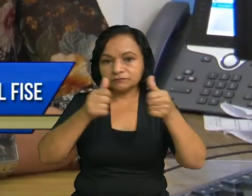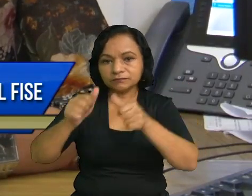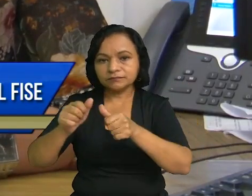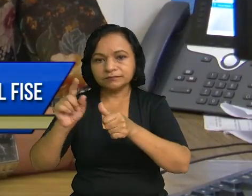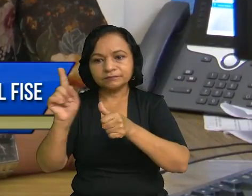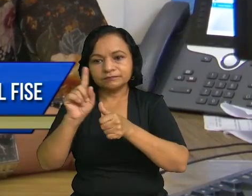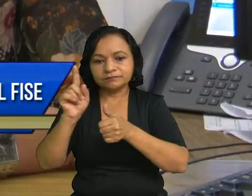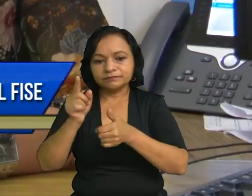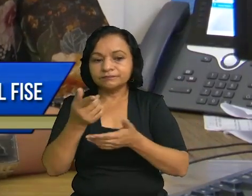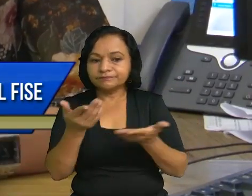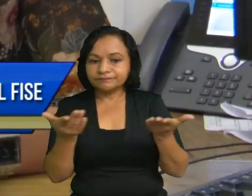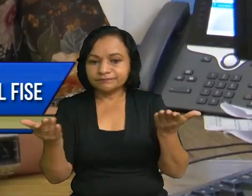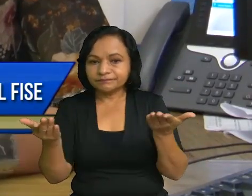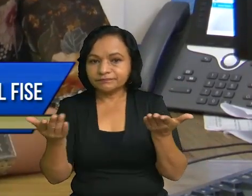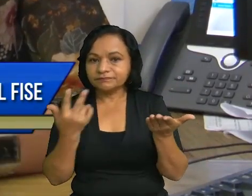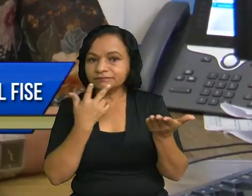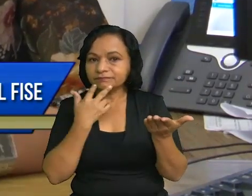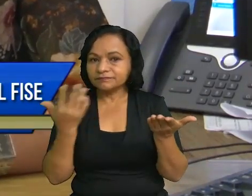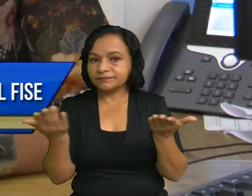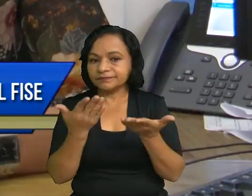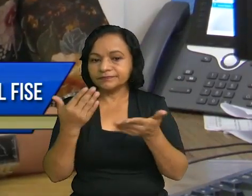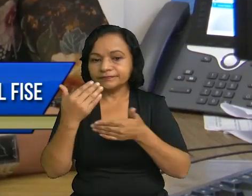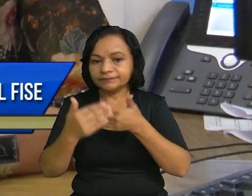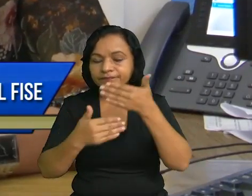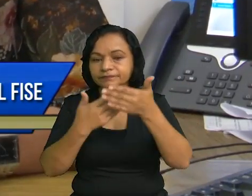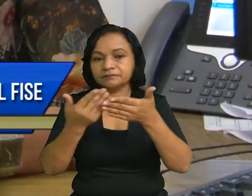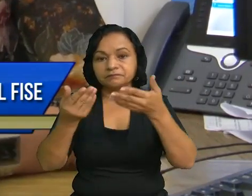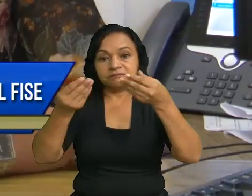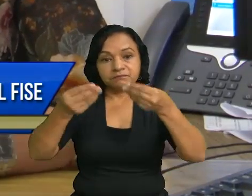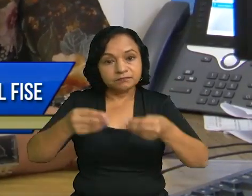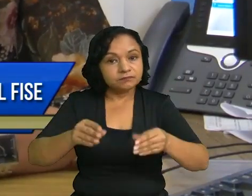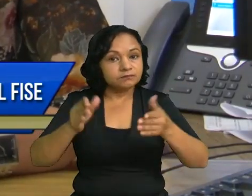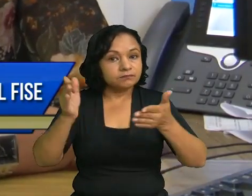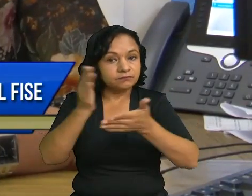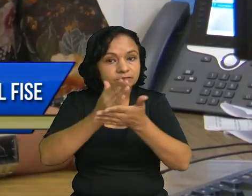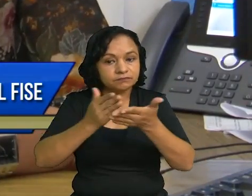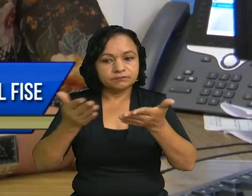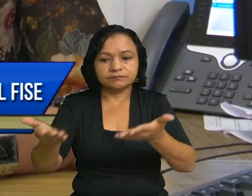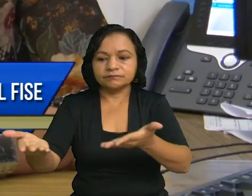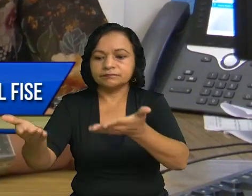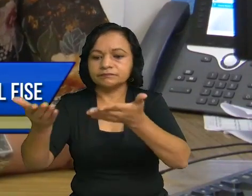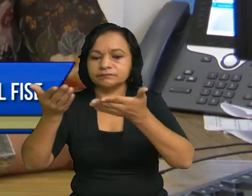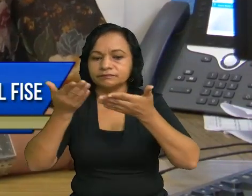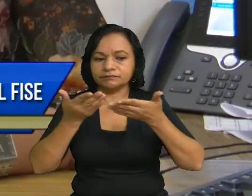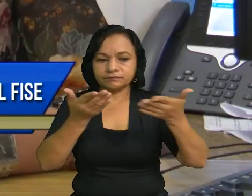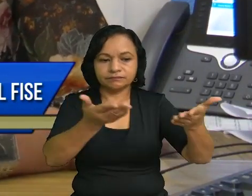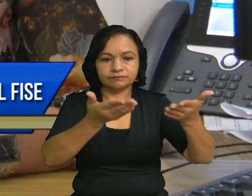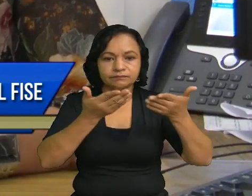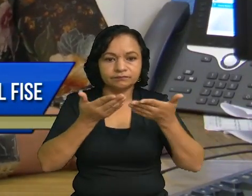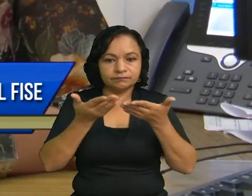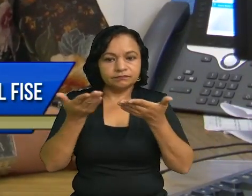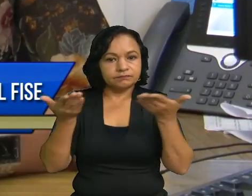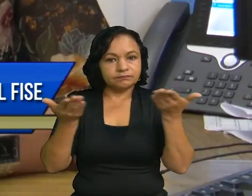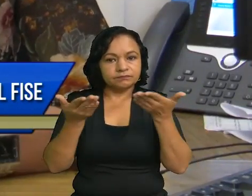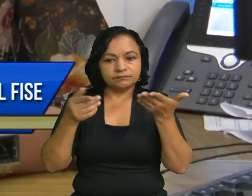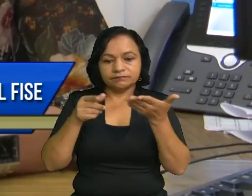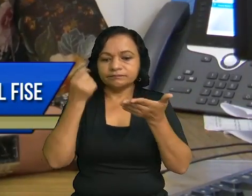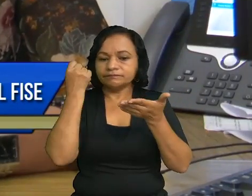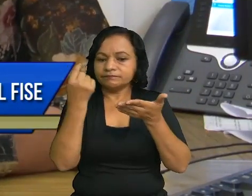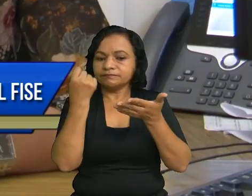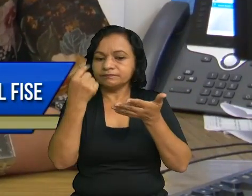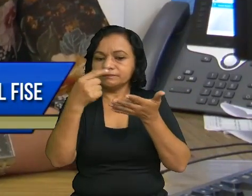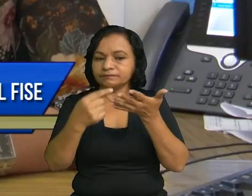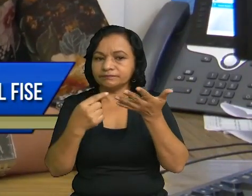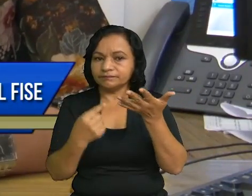recibieran ofertas es porque los procesos se caen a veces porque recibió ofertas pero tal vez los oferentes no cumplen por en este